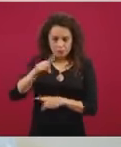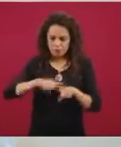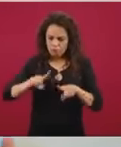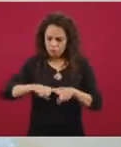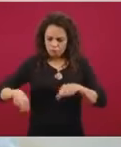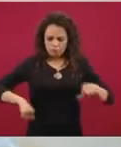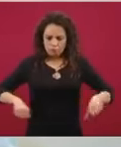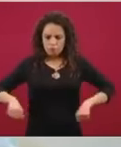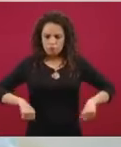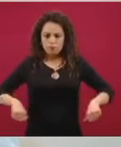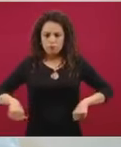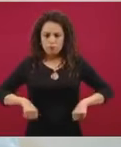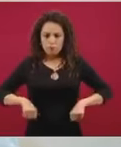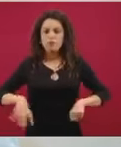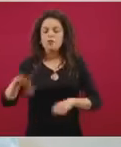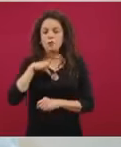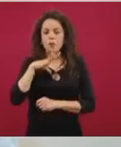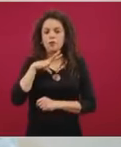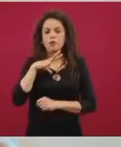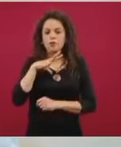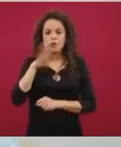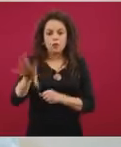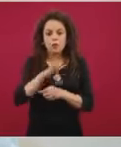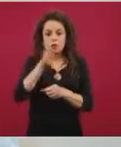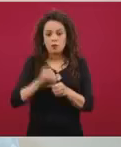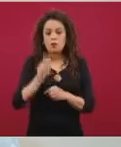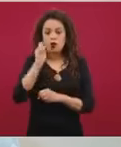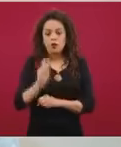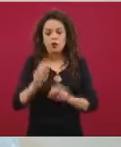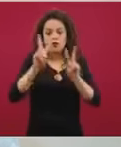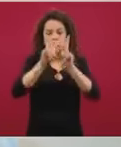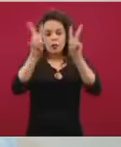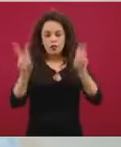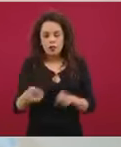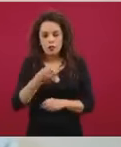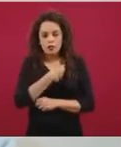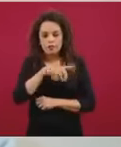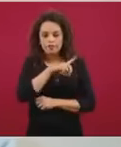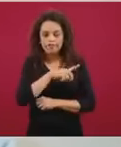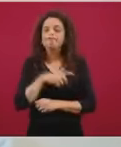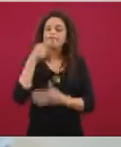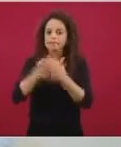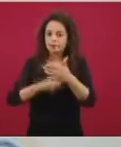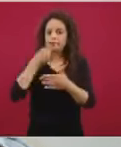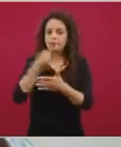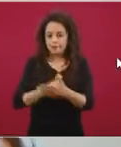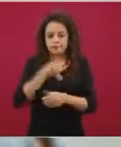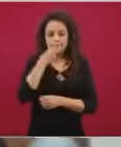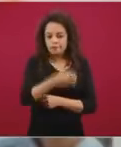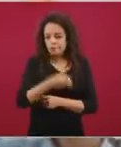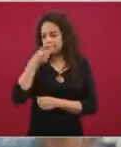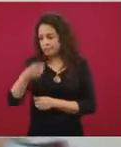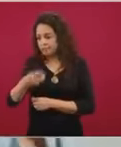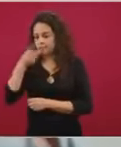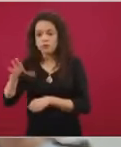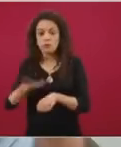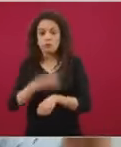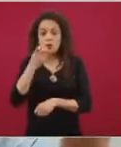tener, pues en todas vamos a estar mencionando los temas de salud porque es parte de una enseñanza que ahorita tiene que